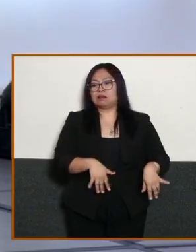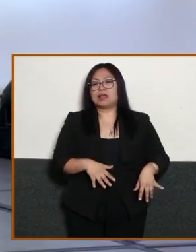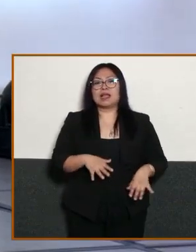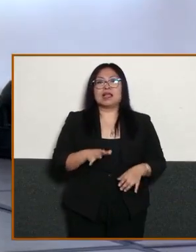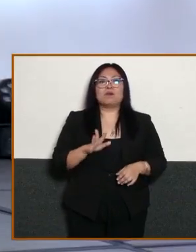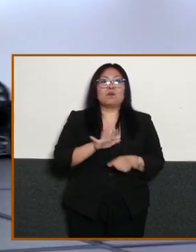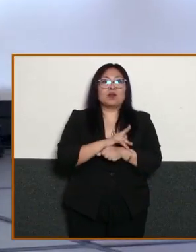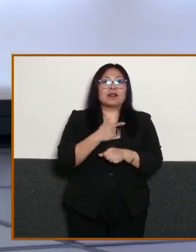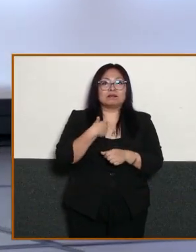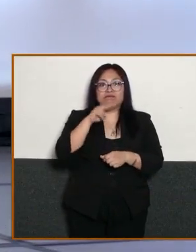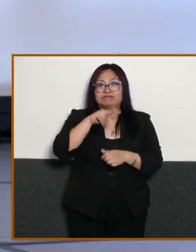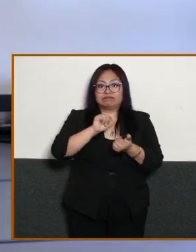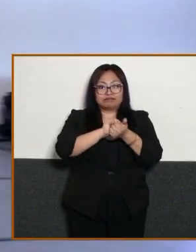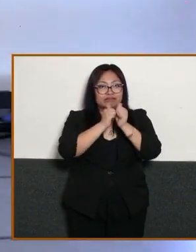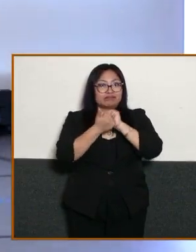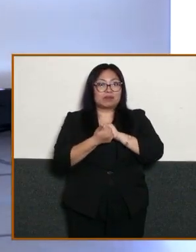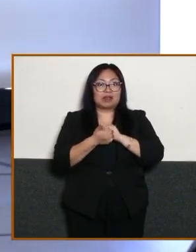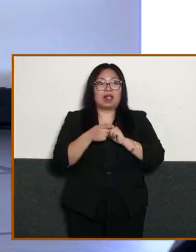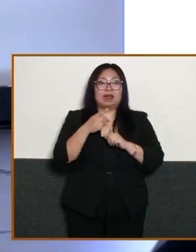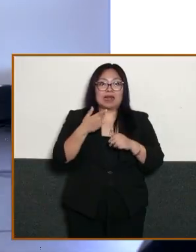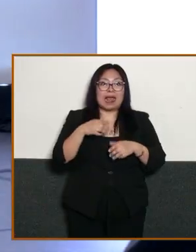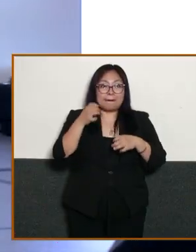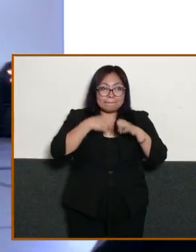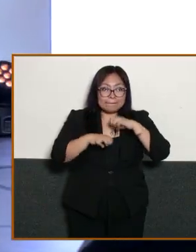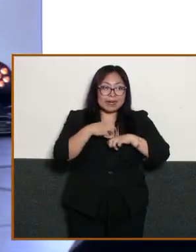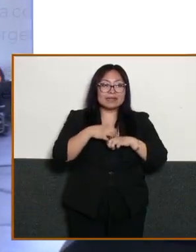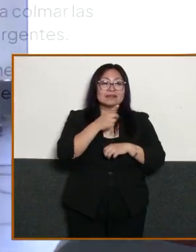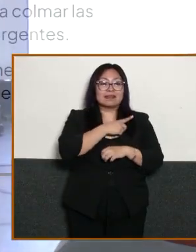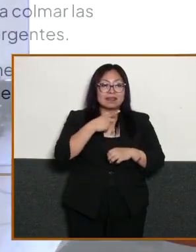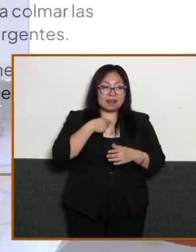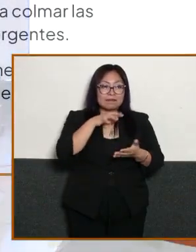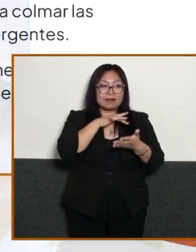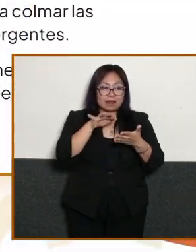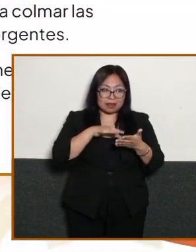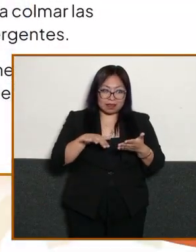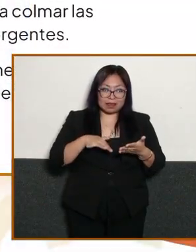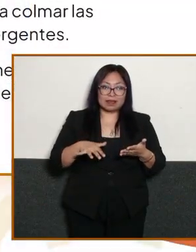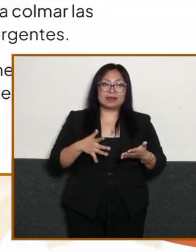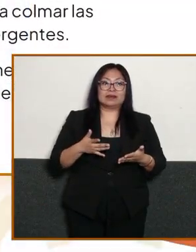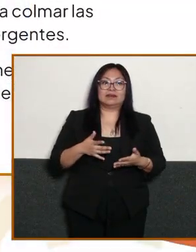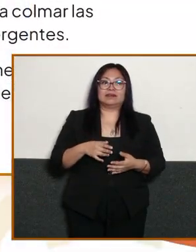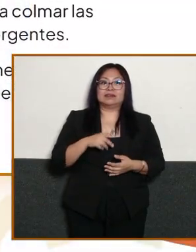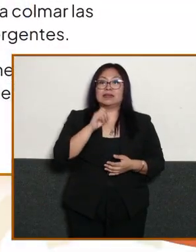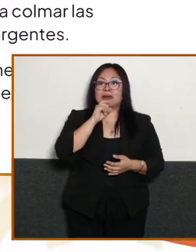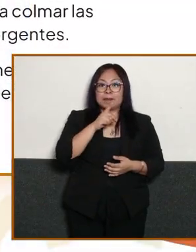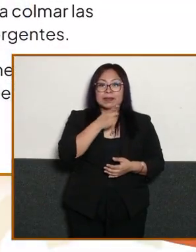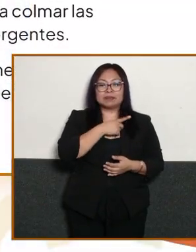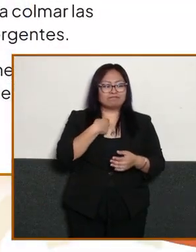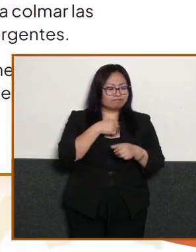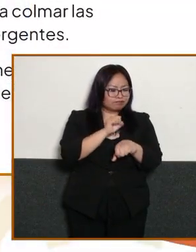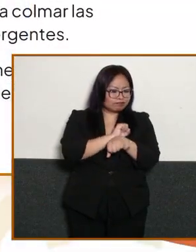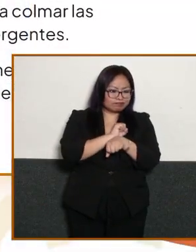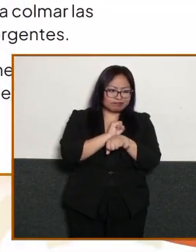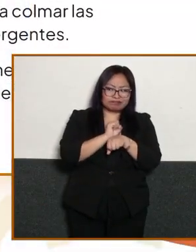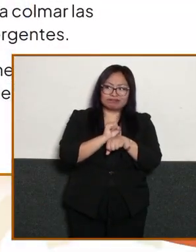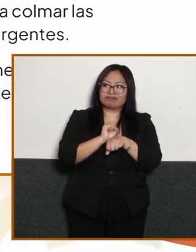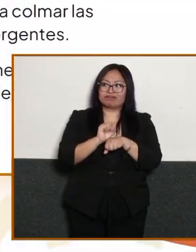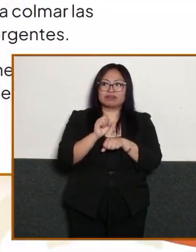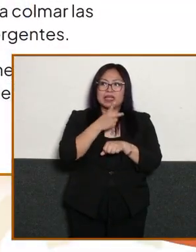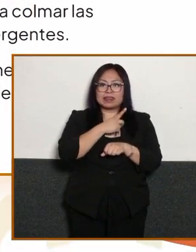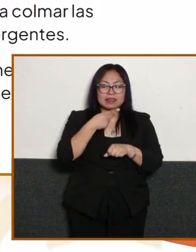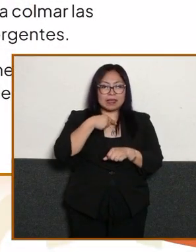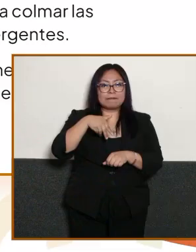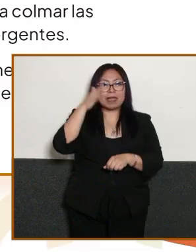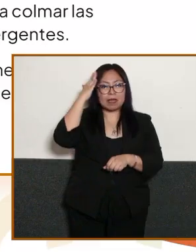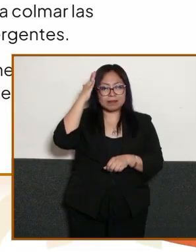tema evolutivo. Tenemos que leer, ¿no? Tan sencillo como eso, pero tenemos que